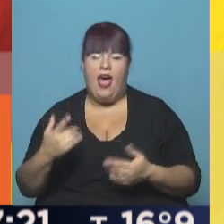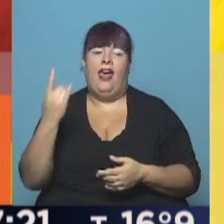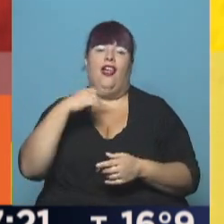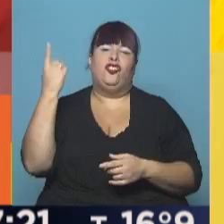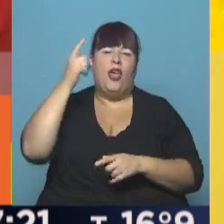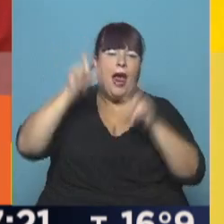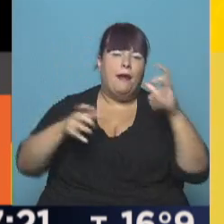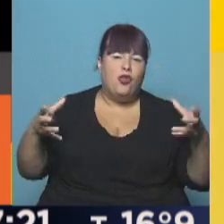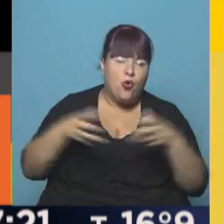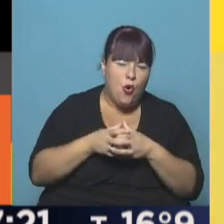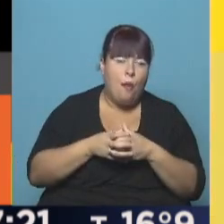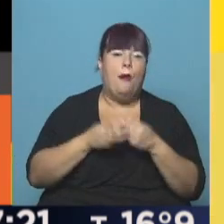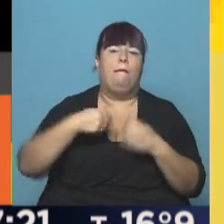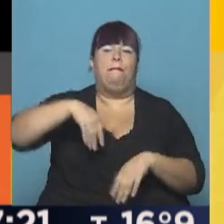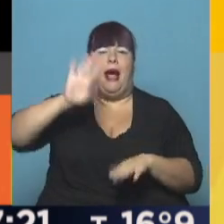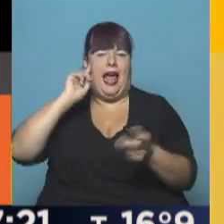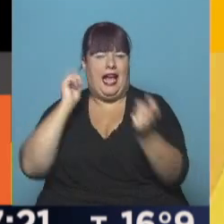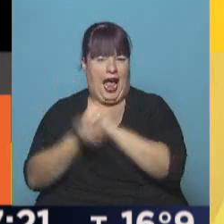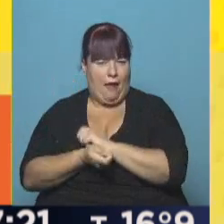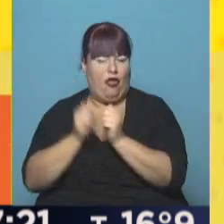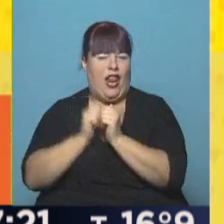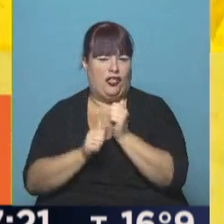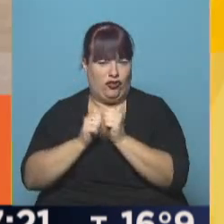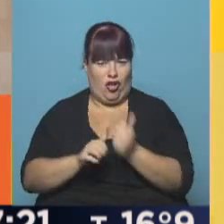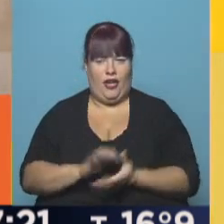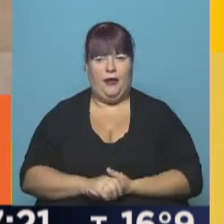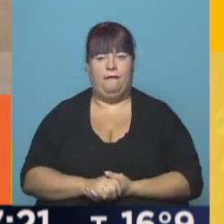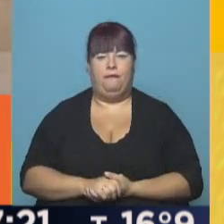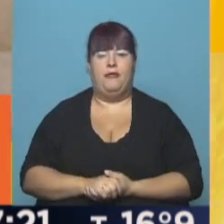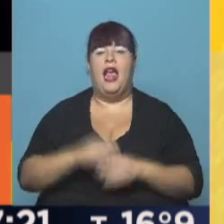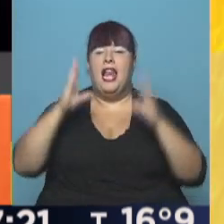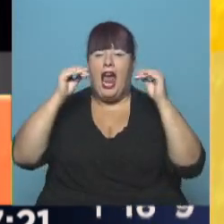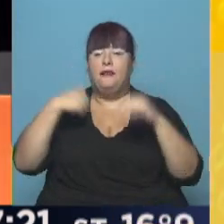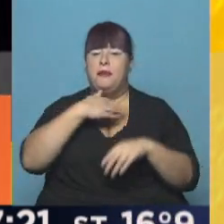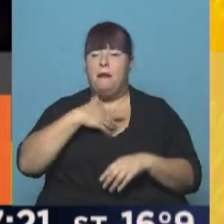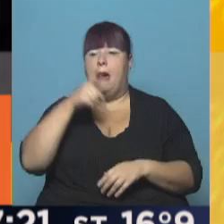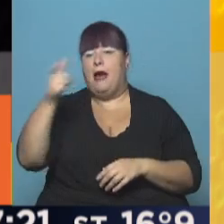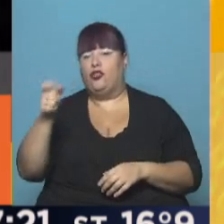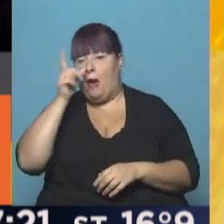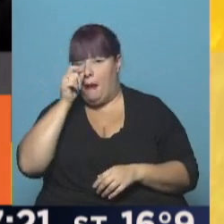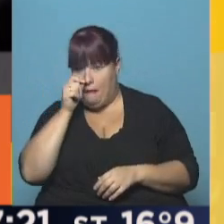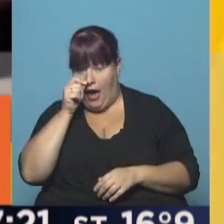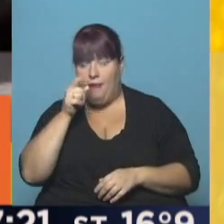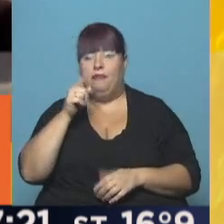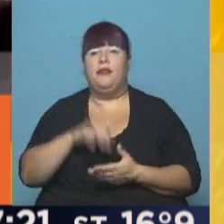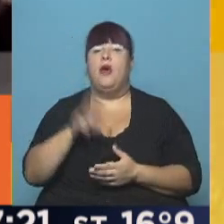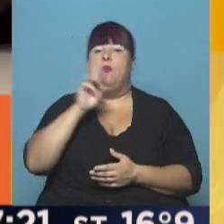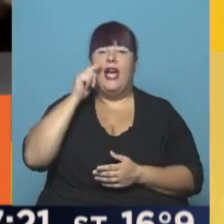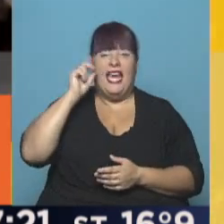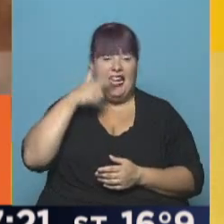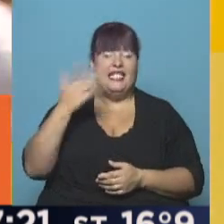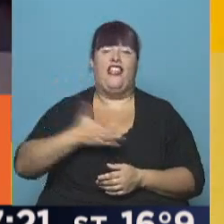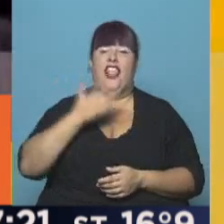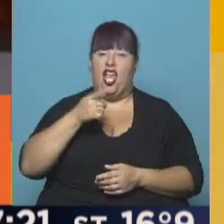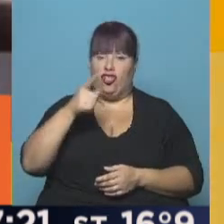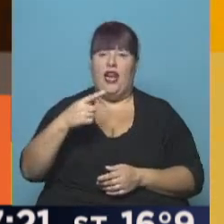colectivo del que forma parte para grandes cambios de la historia. La noche que mi madre mató a mi padre. Inés París es la directora de este